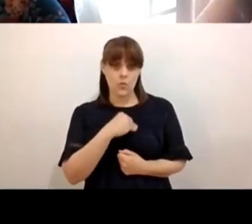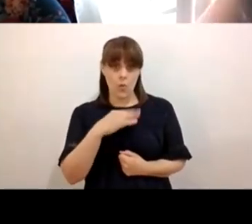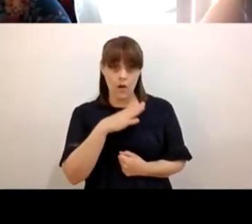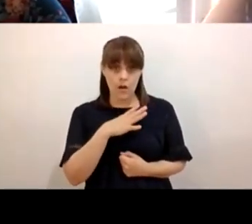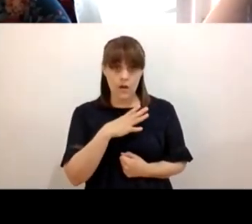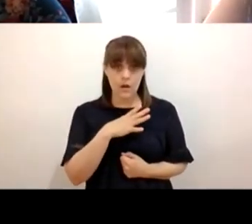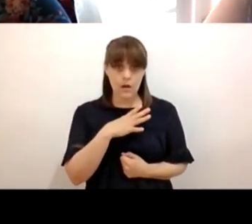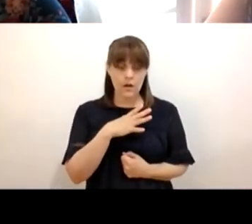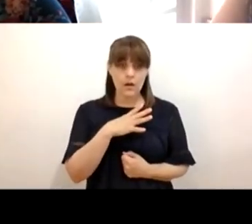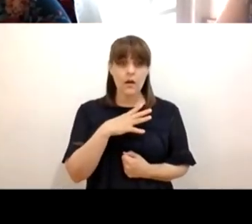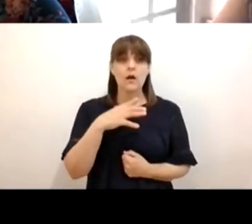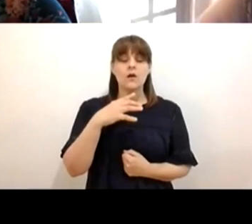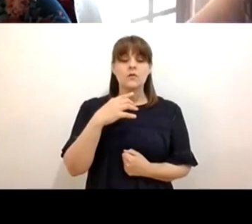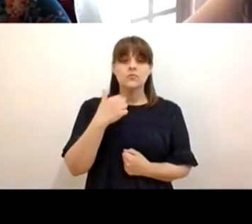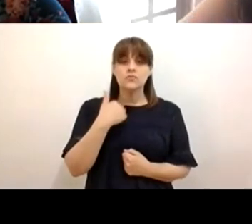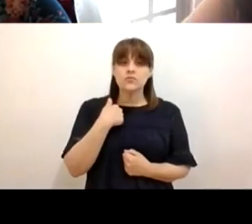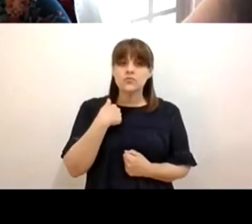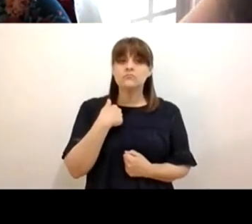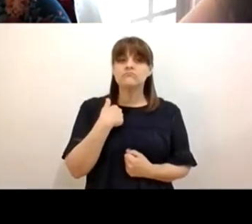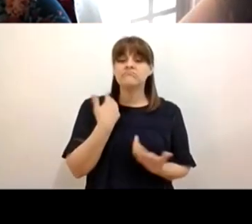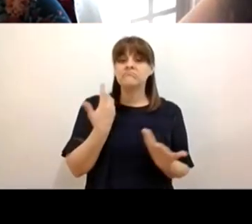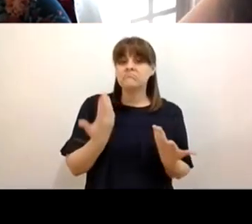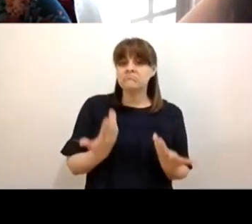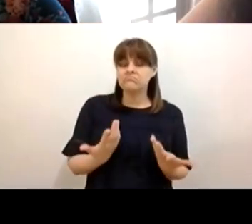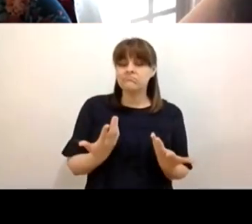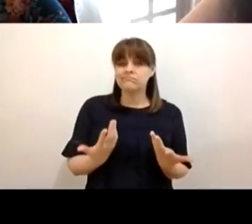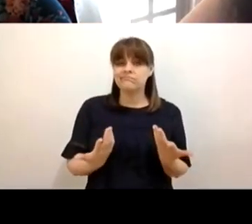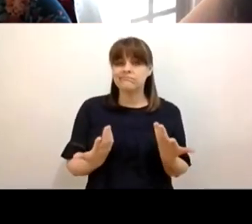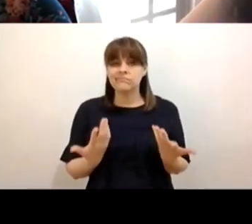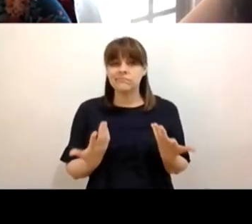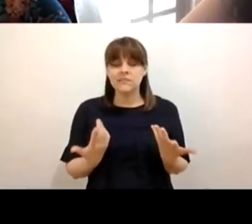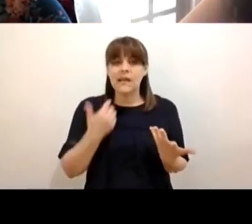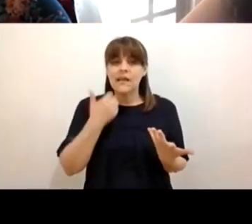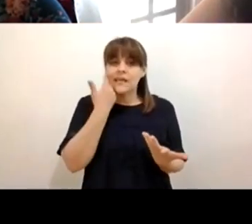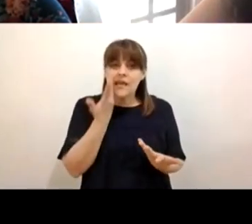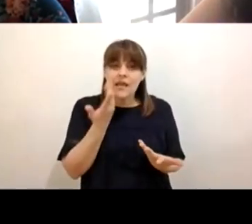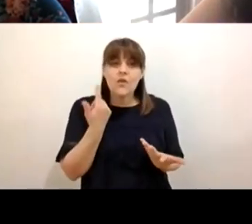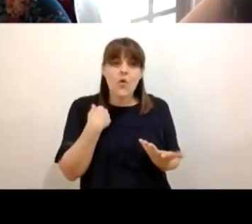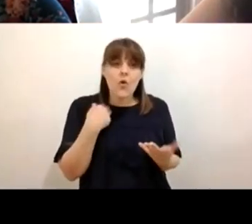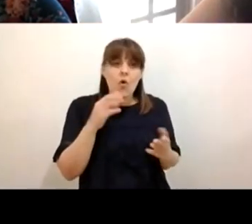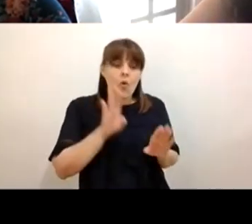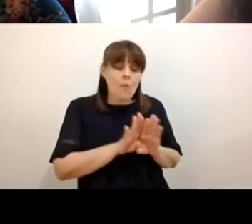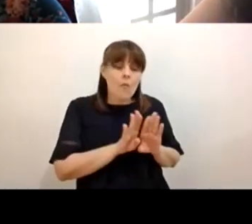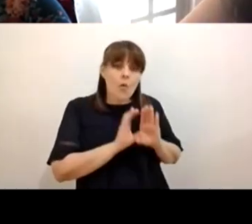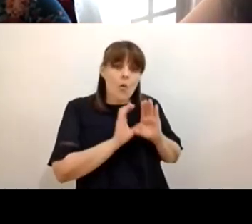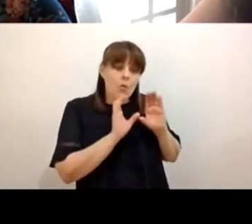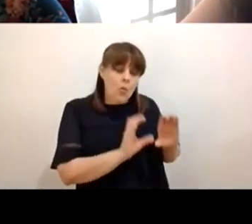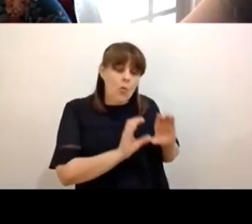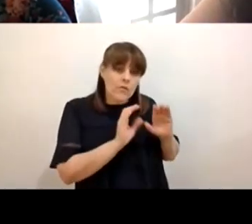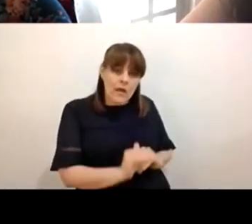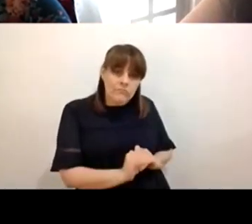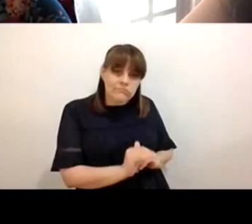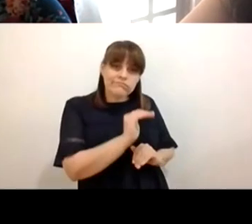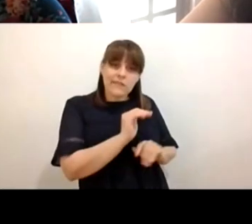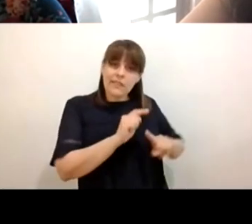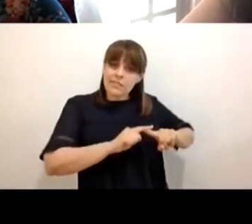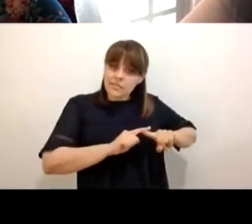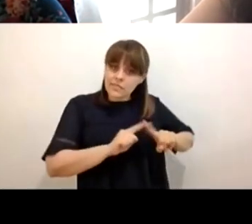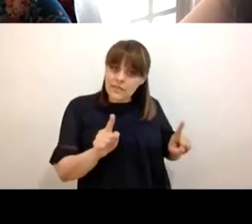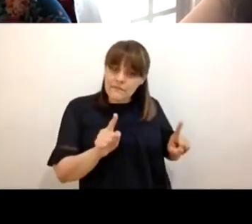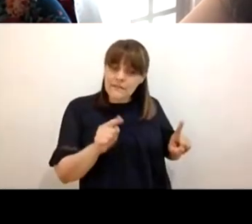tratando de construir una crianza diferente y